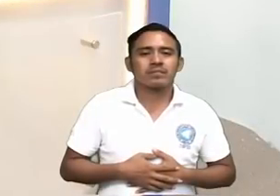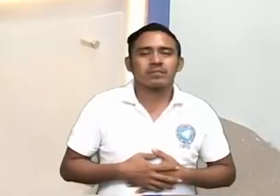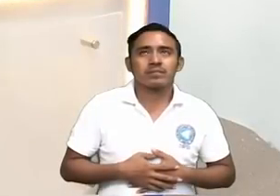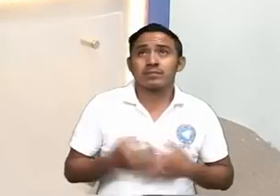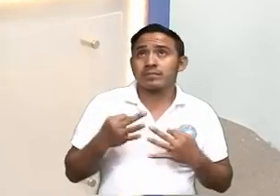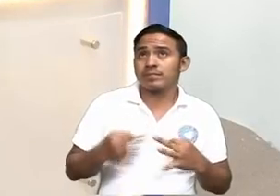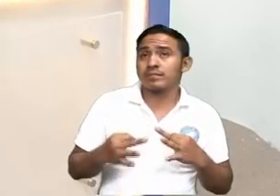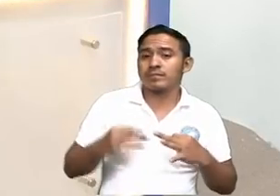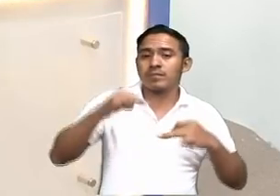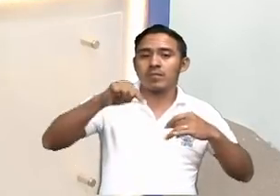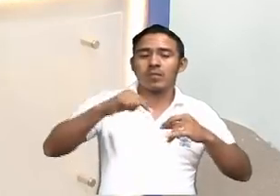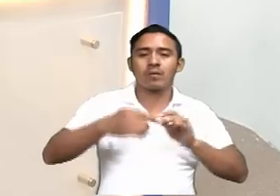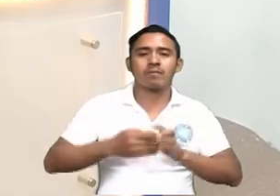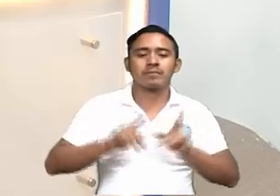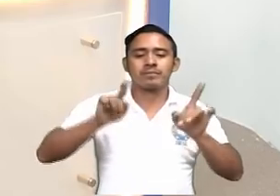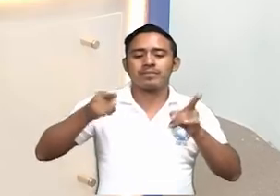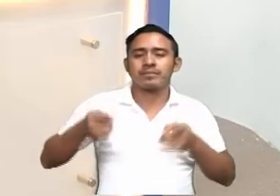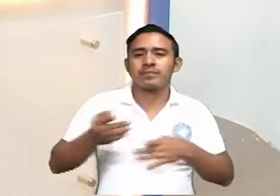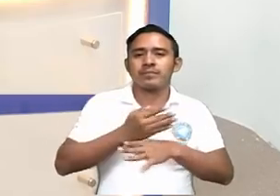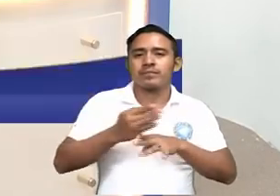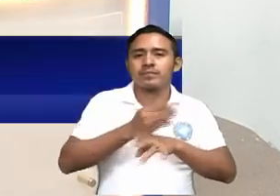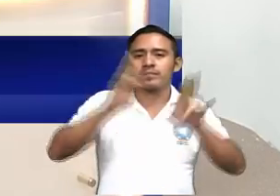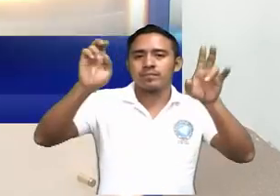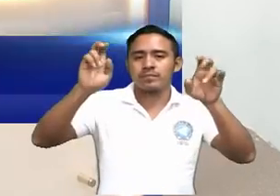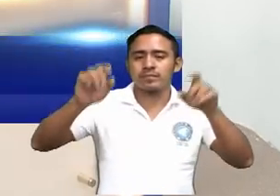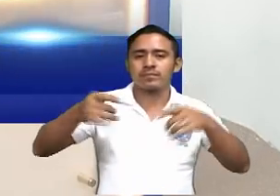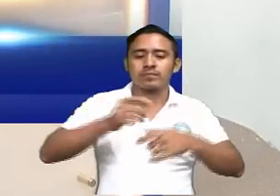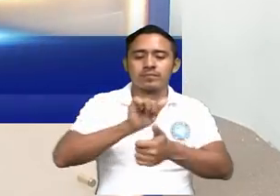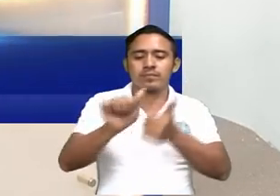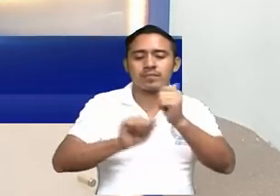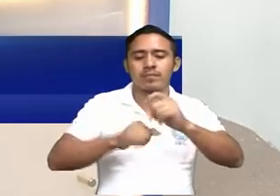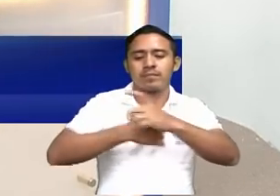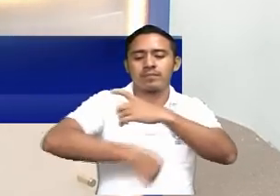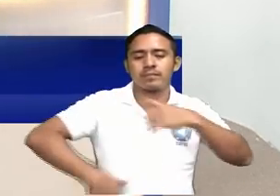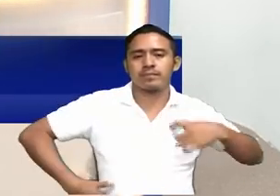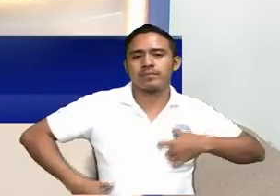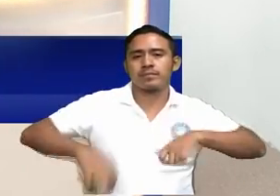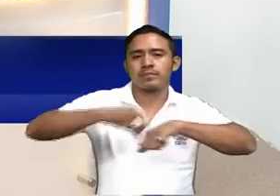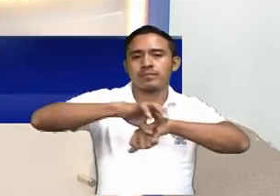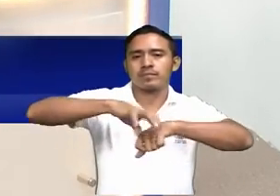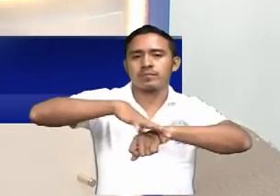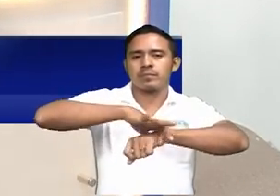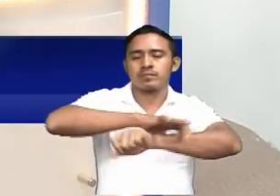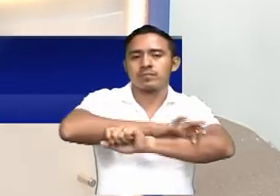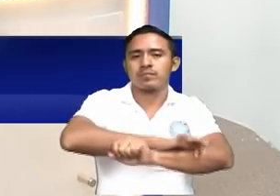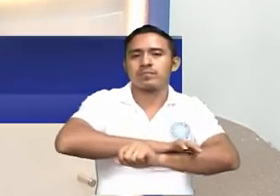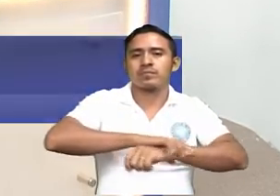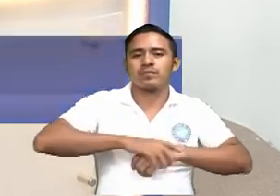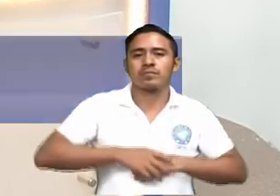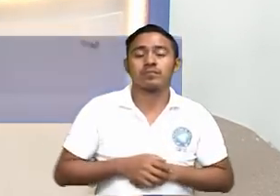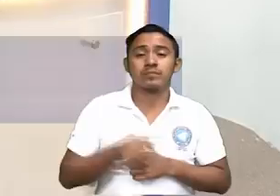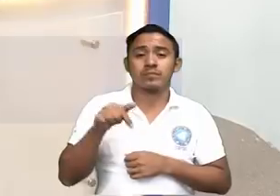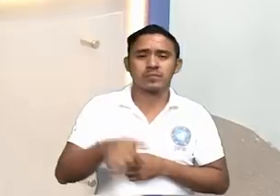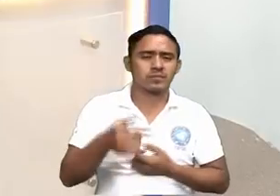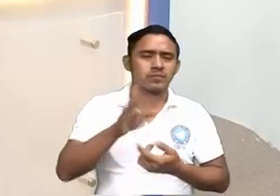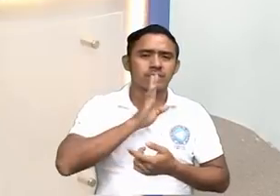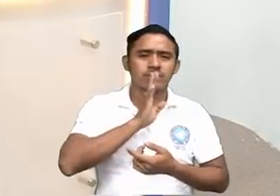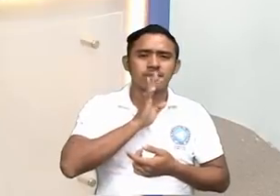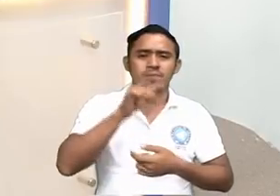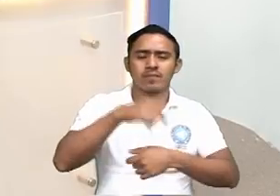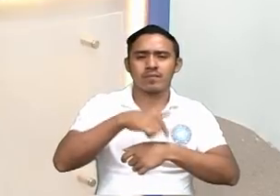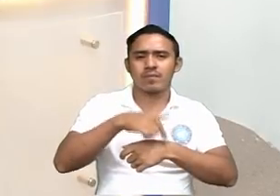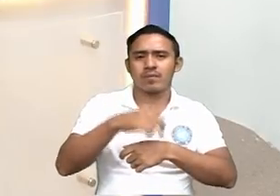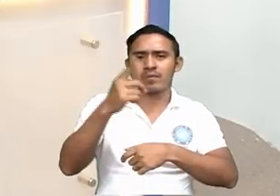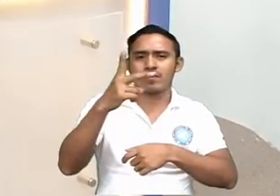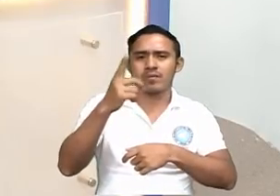Bien, y ahora les presentaremos un resumen de los principales temas abordados por la vicepresidenta de la República, compañera Rosario Murillo, durante su